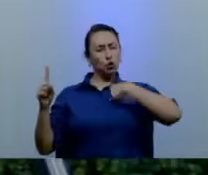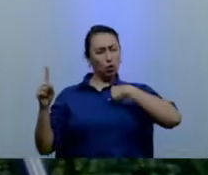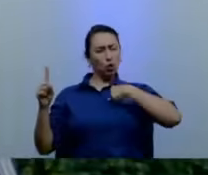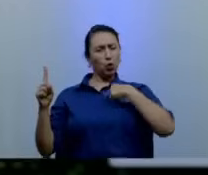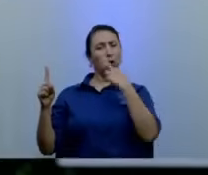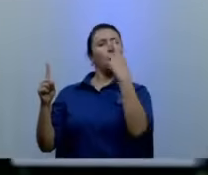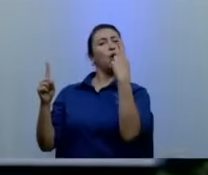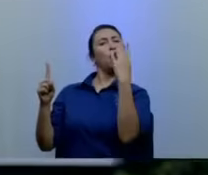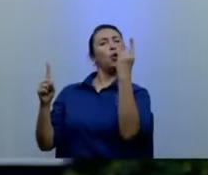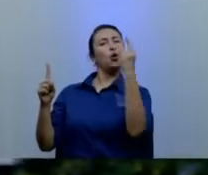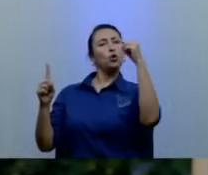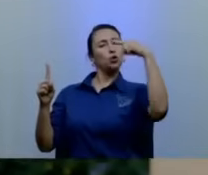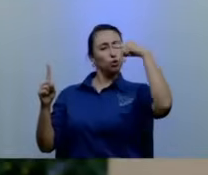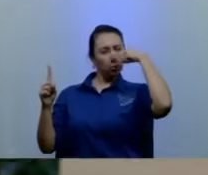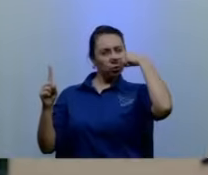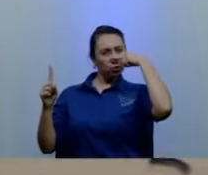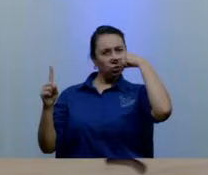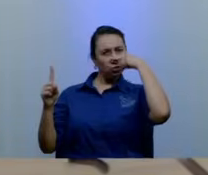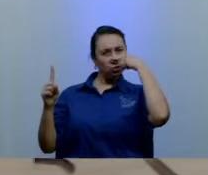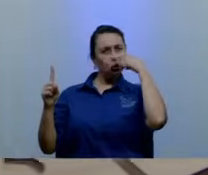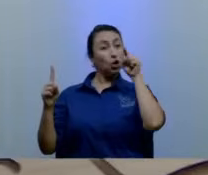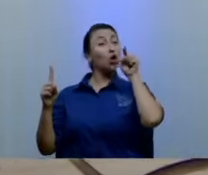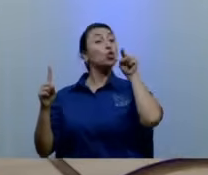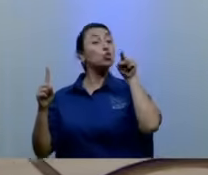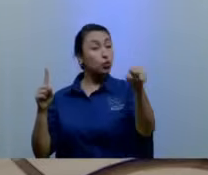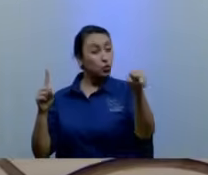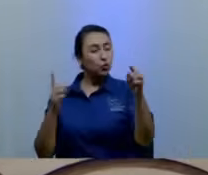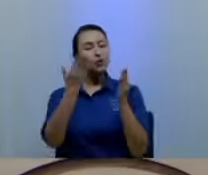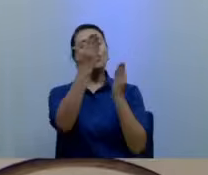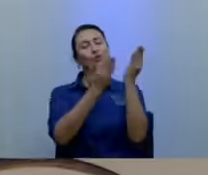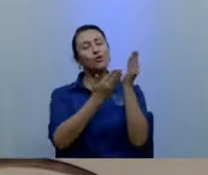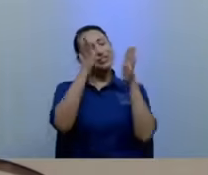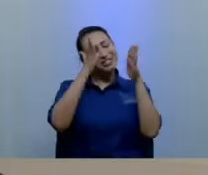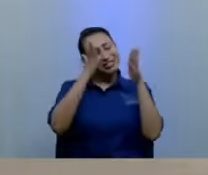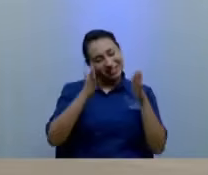¿cómo identificó David a Goliat?